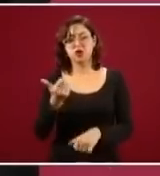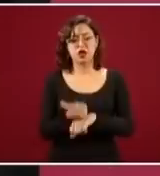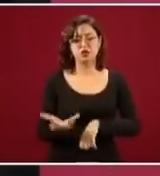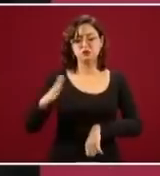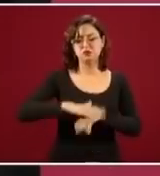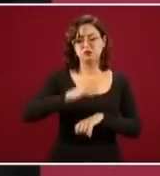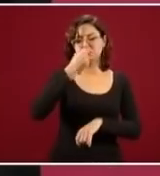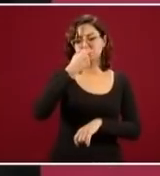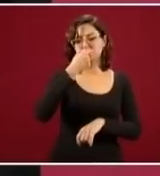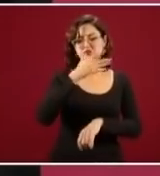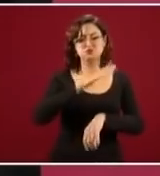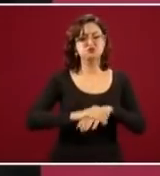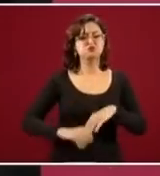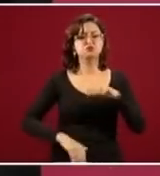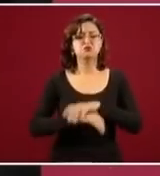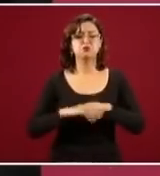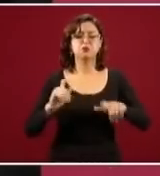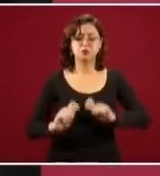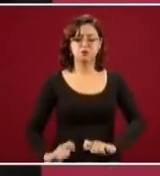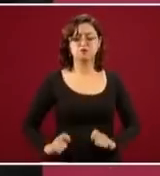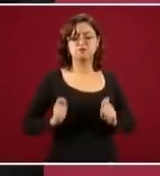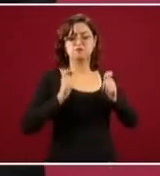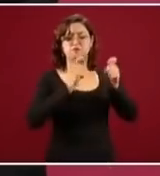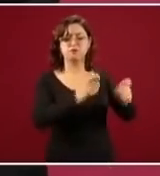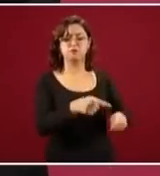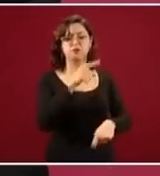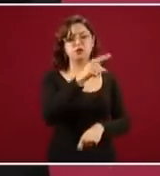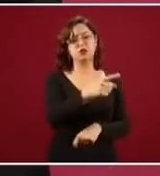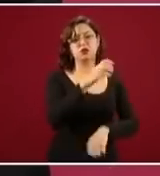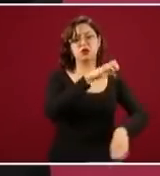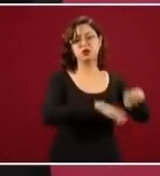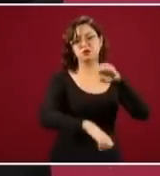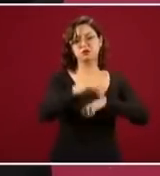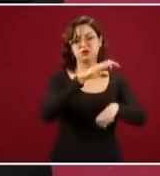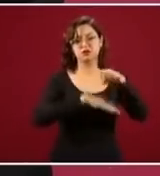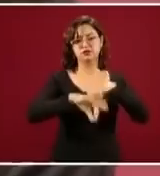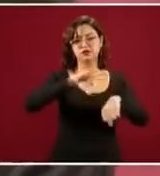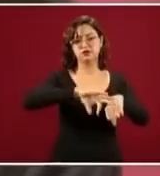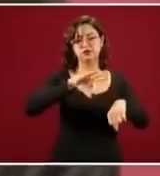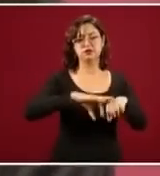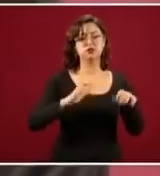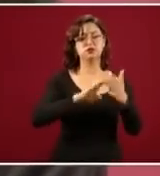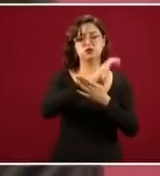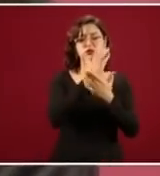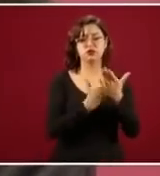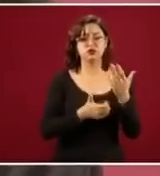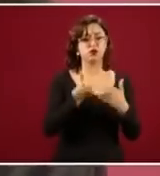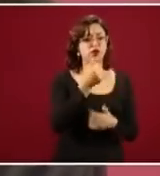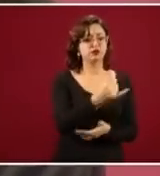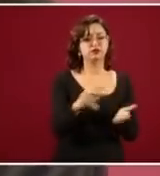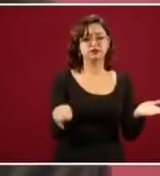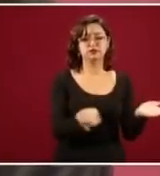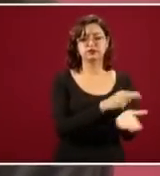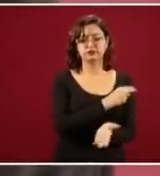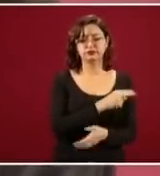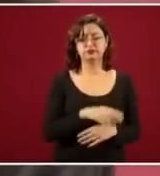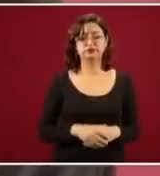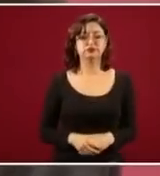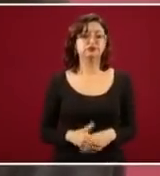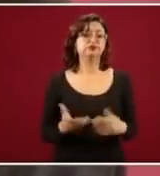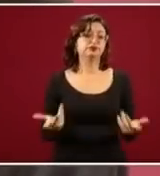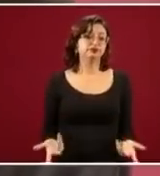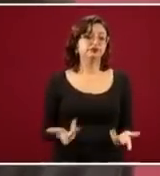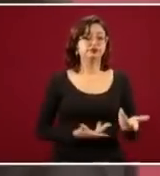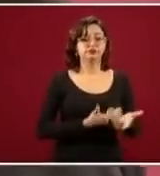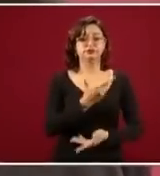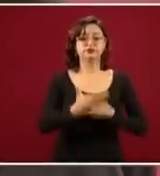de los medicamentos, porque el contrato precisamente implica eso, por eso se le llama integral,